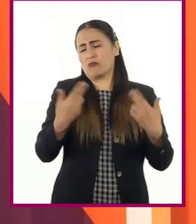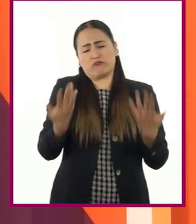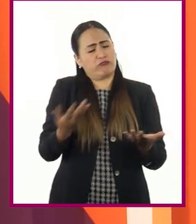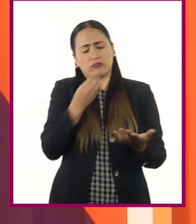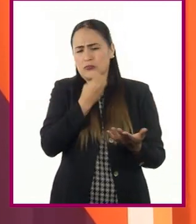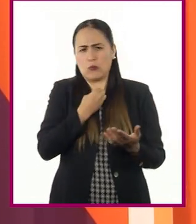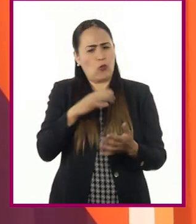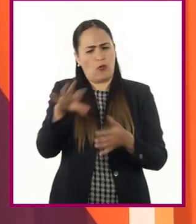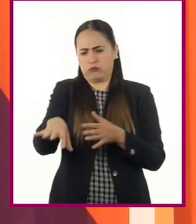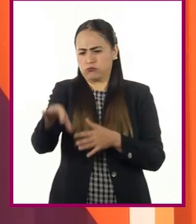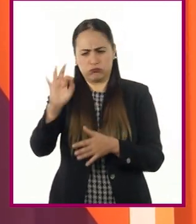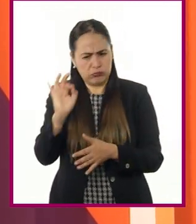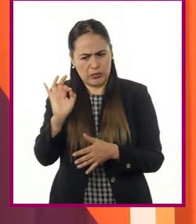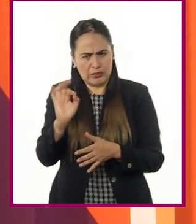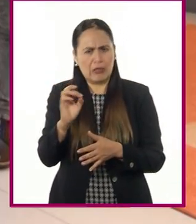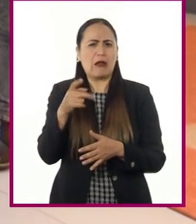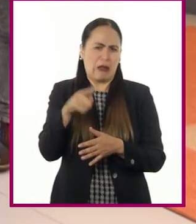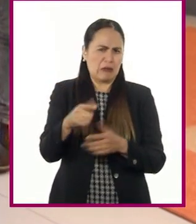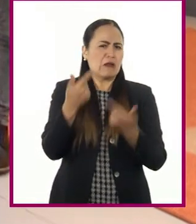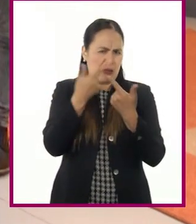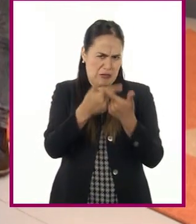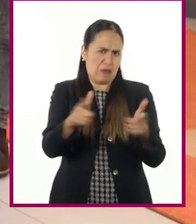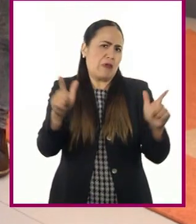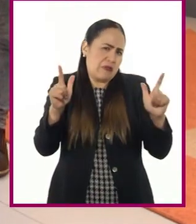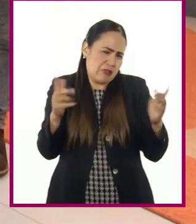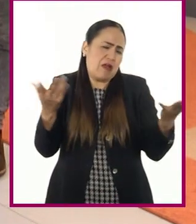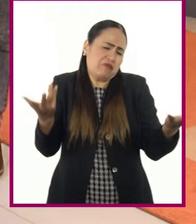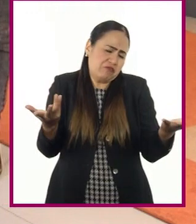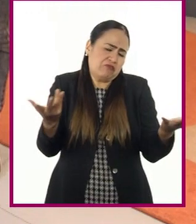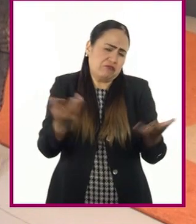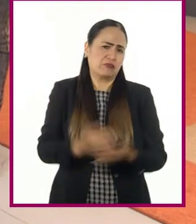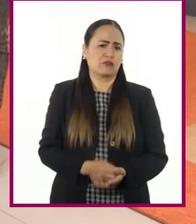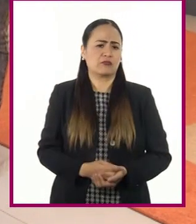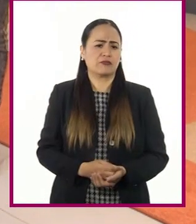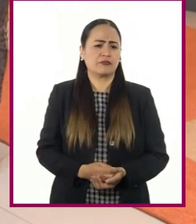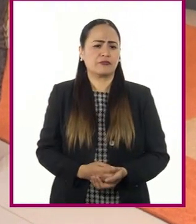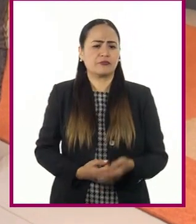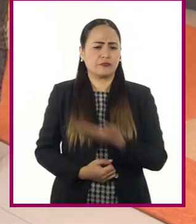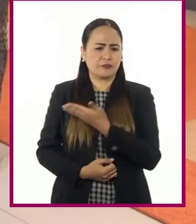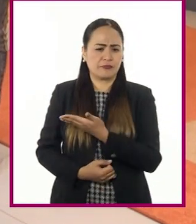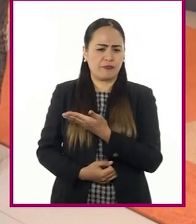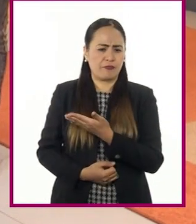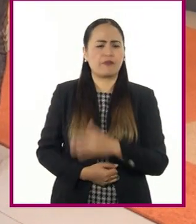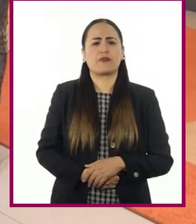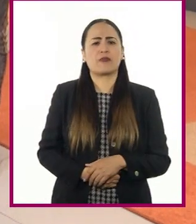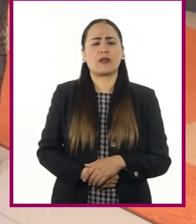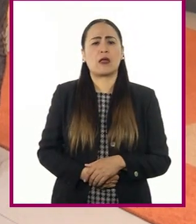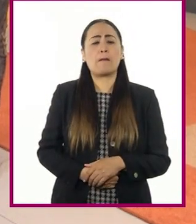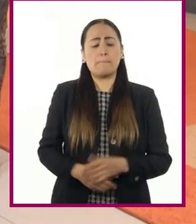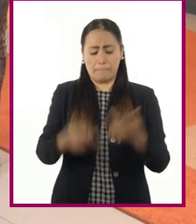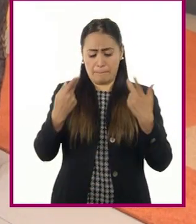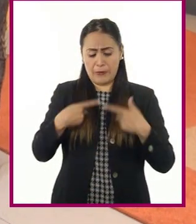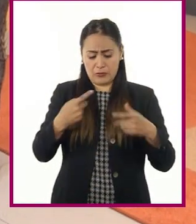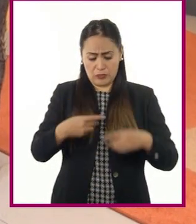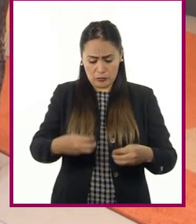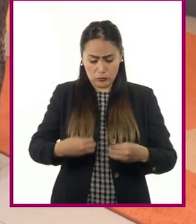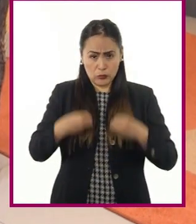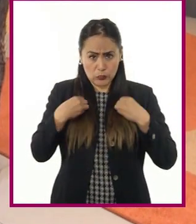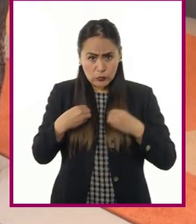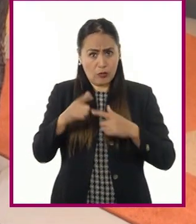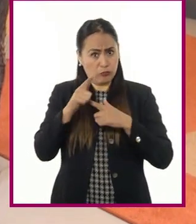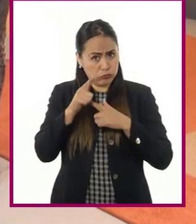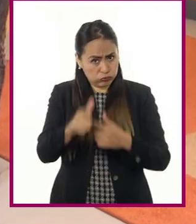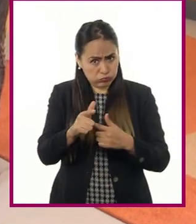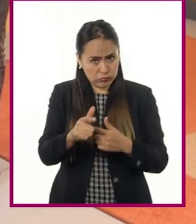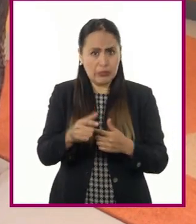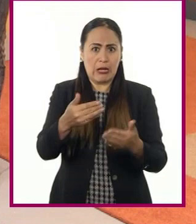está obligado a la libertad, ya que la libertad es una necesidad para la sobrevivencia